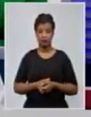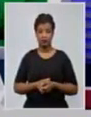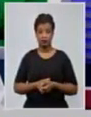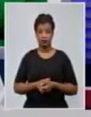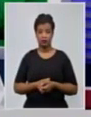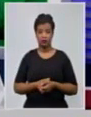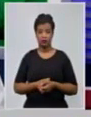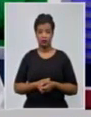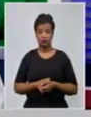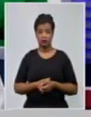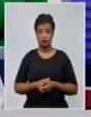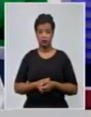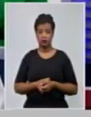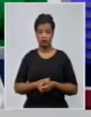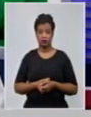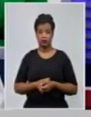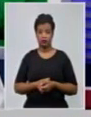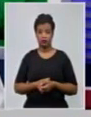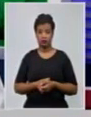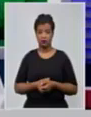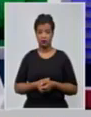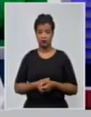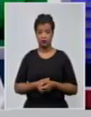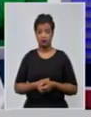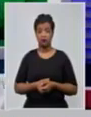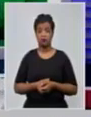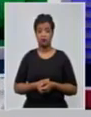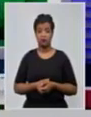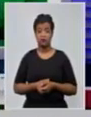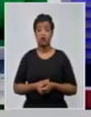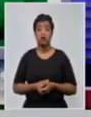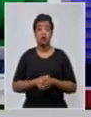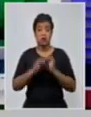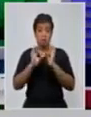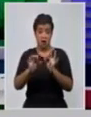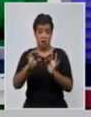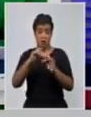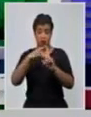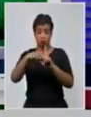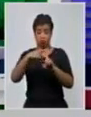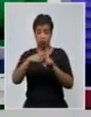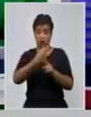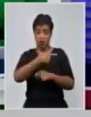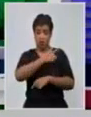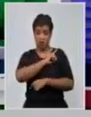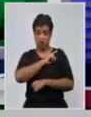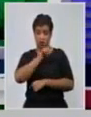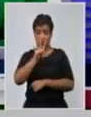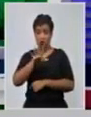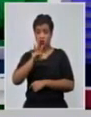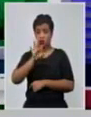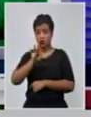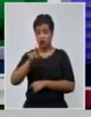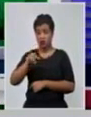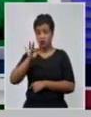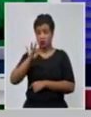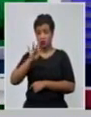El 59,2% de todos los diagnosticados asintomáticos ayer, y en el acumulado el